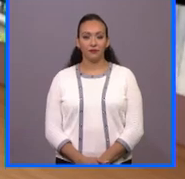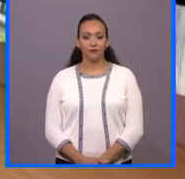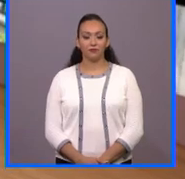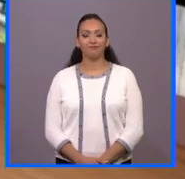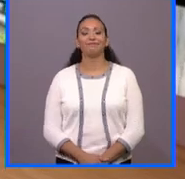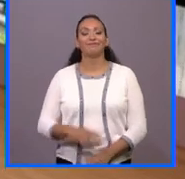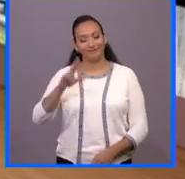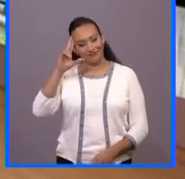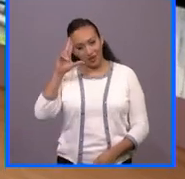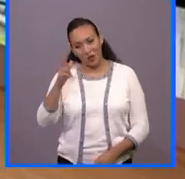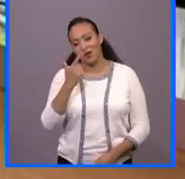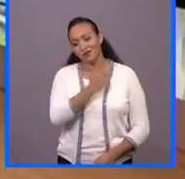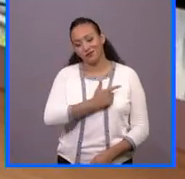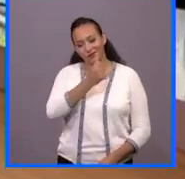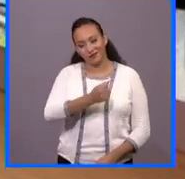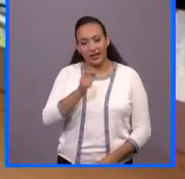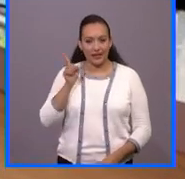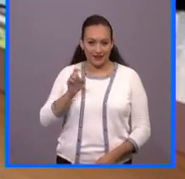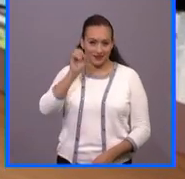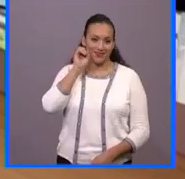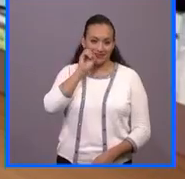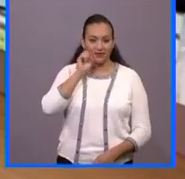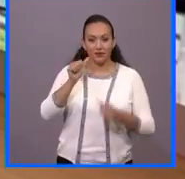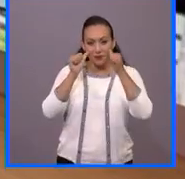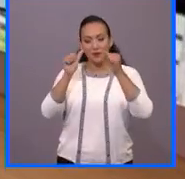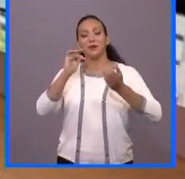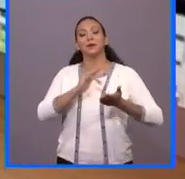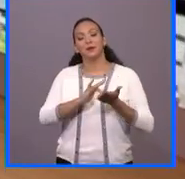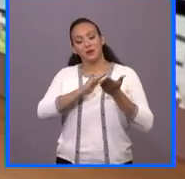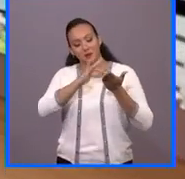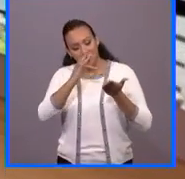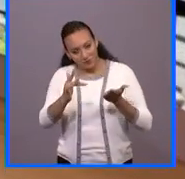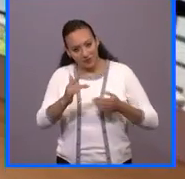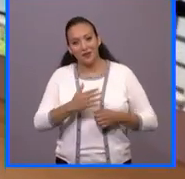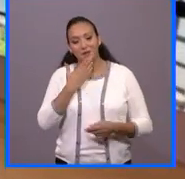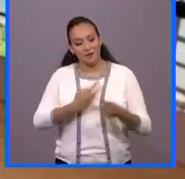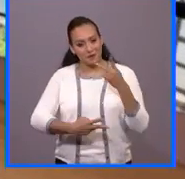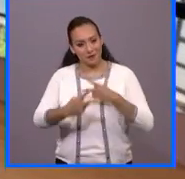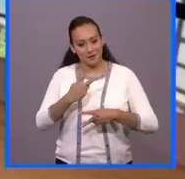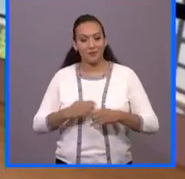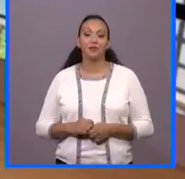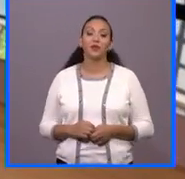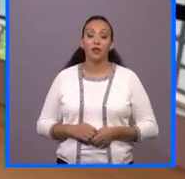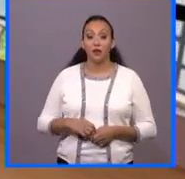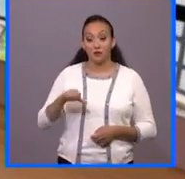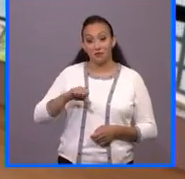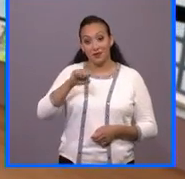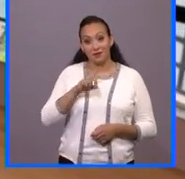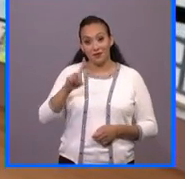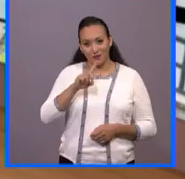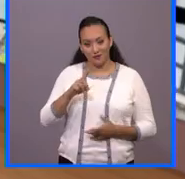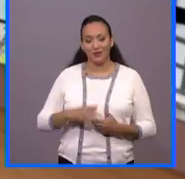¿Qué tal? ¿Cómo le va? Qué gusto saludarles. Soy Óscar González y a nombre de todo este equipo de trabajo les saludamos con mucho gusto este fin de